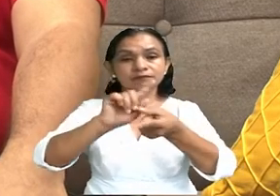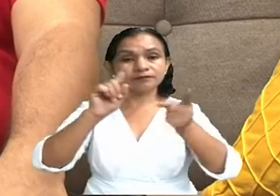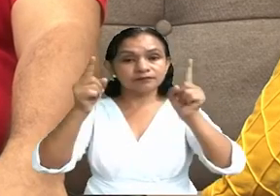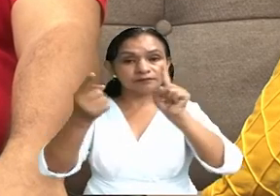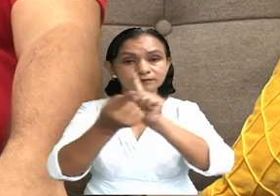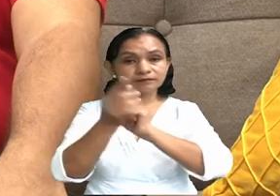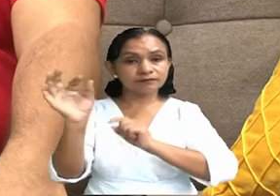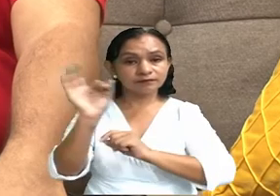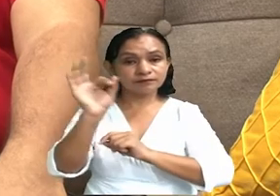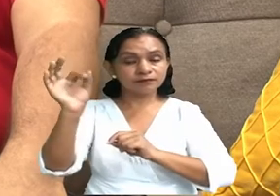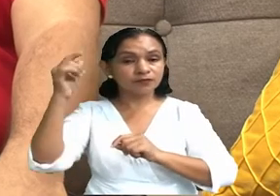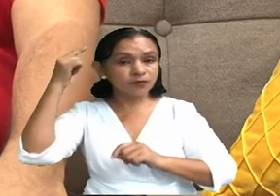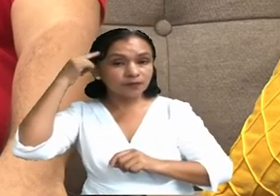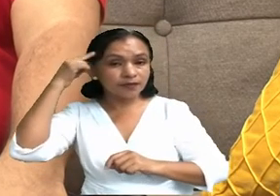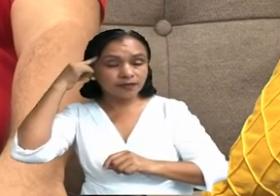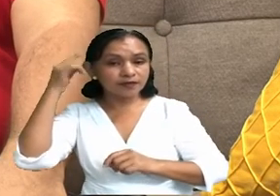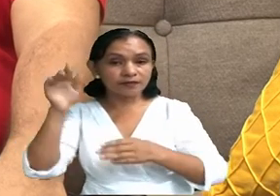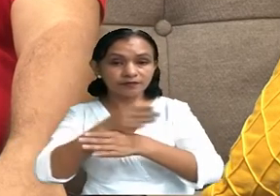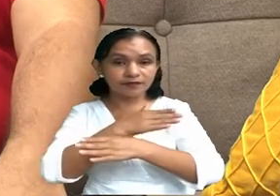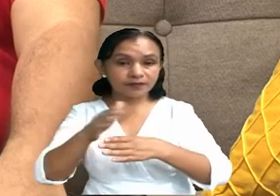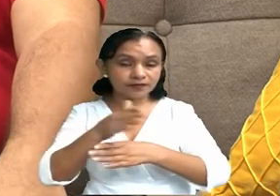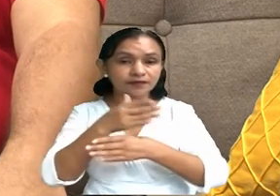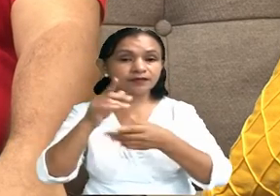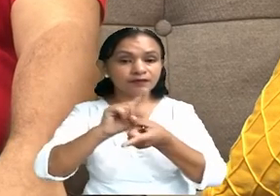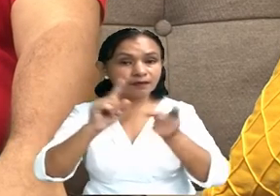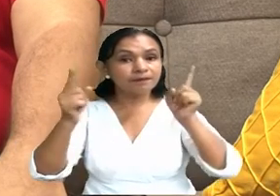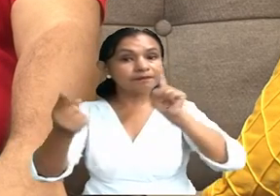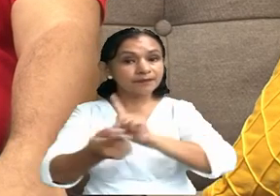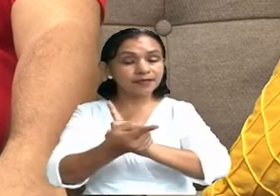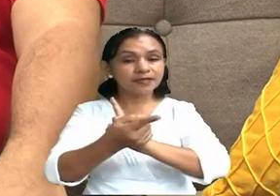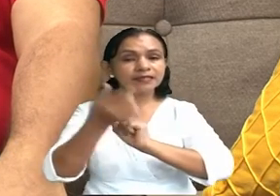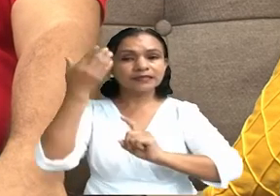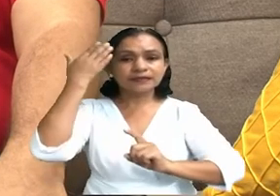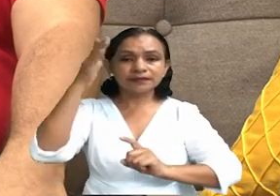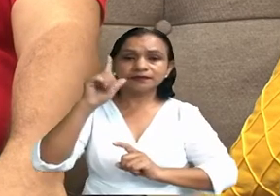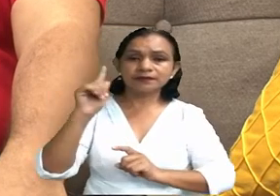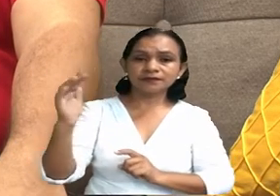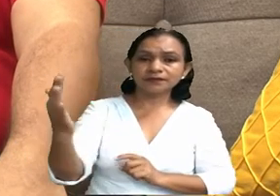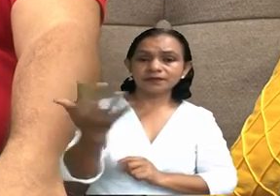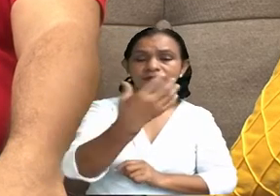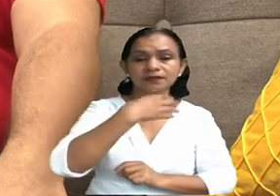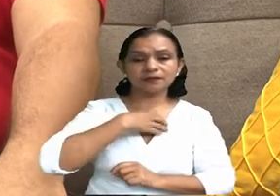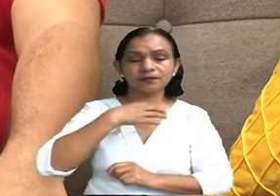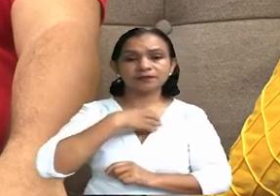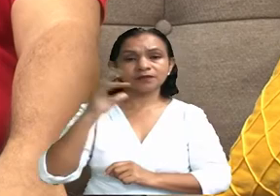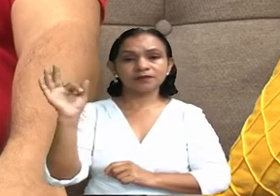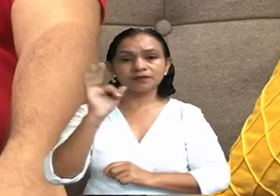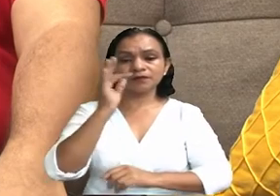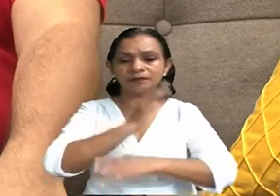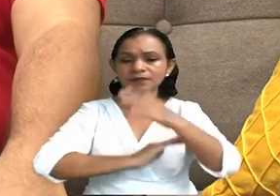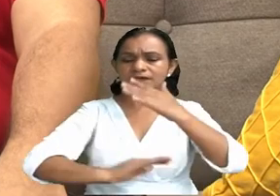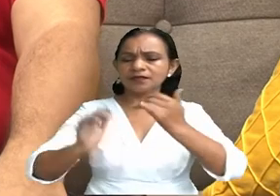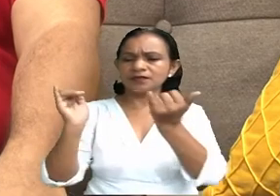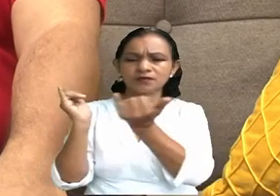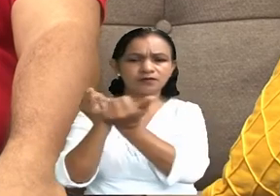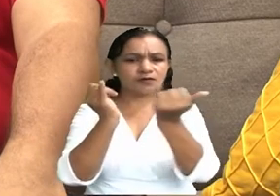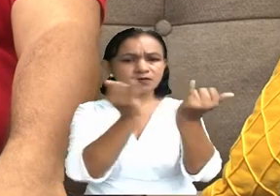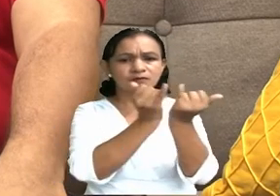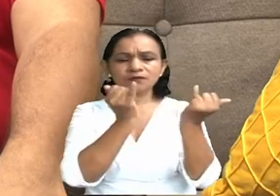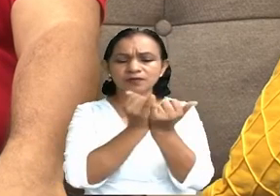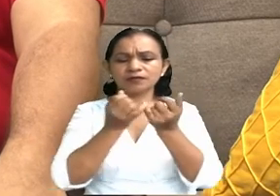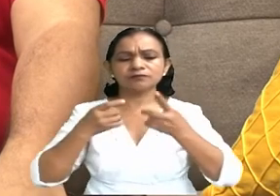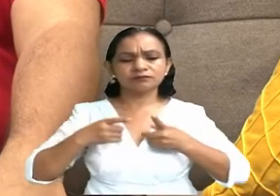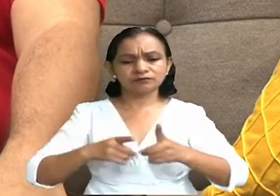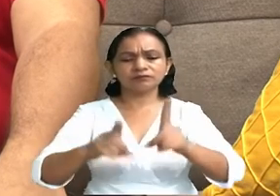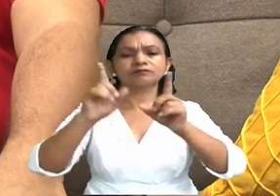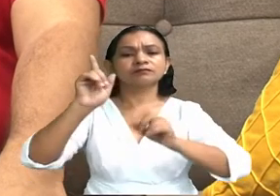nuestra forma de pensar y saber que todos, independientemente de nuestra condición, somos iguales y tenemos